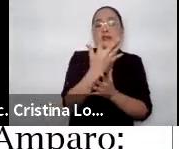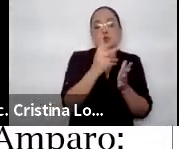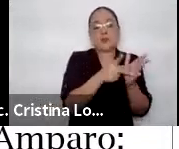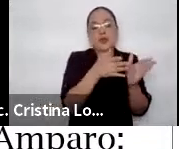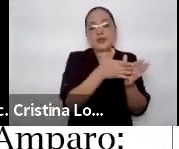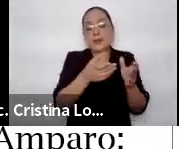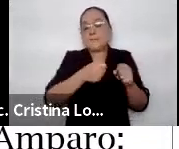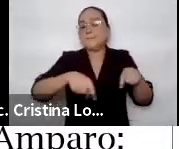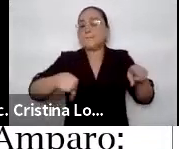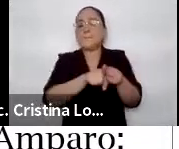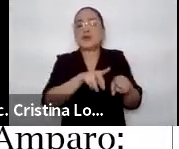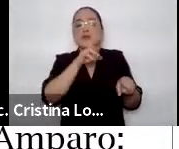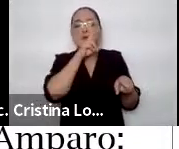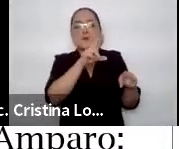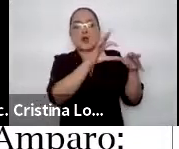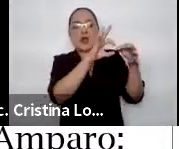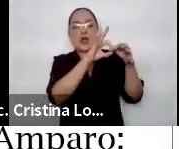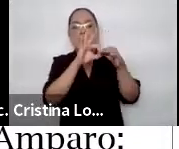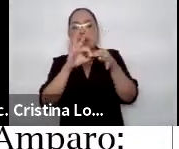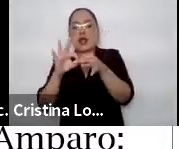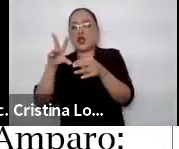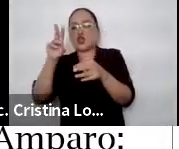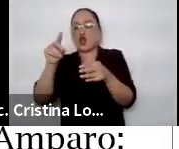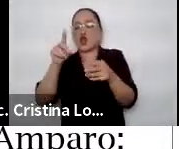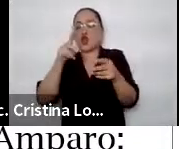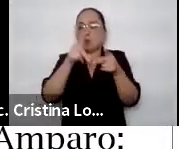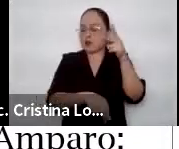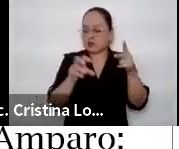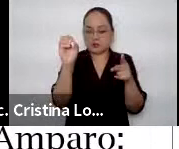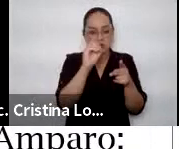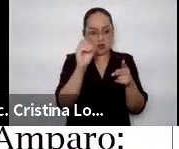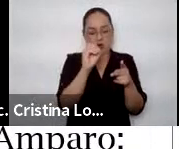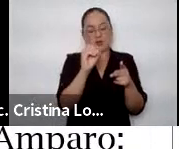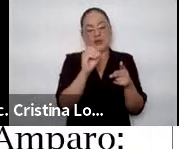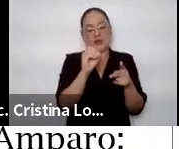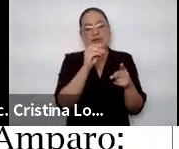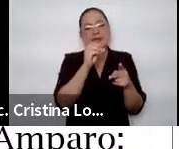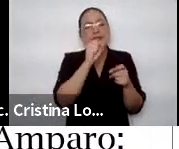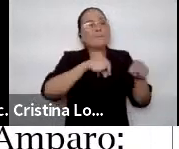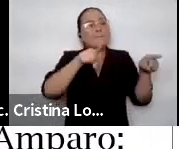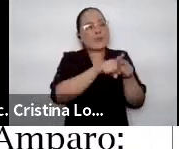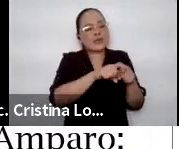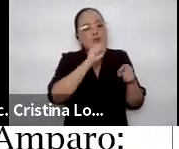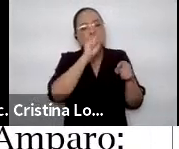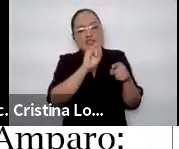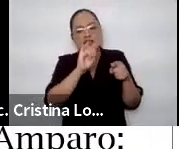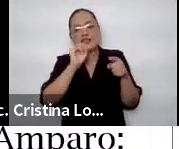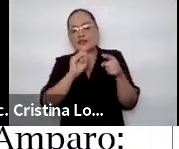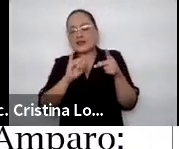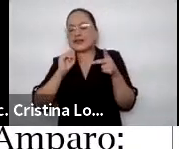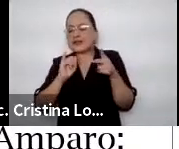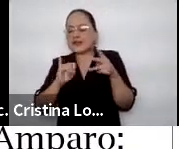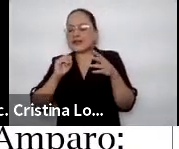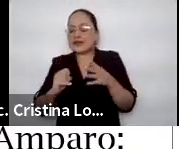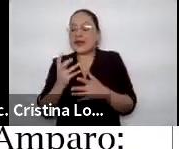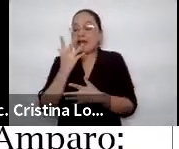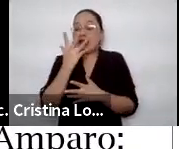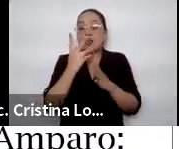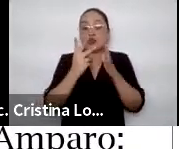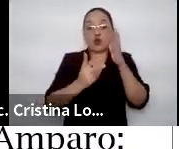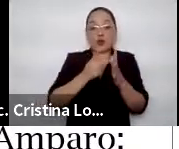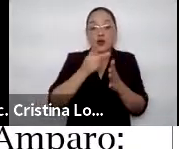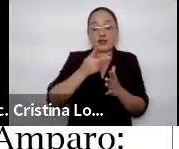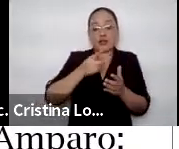ocasiones no interrumpidas por otra en contrario. Solo los tribunales colegiados pueden emitir